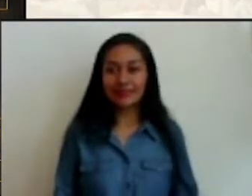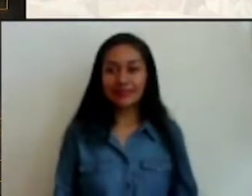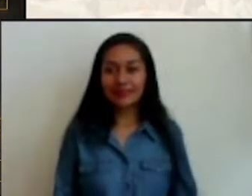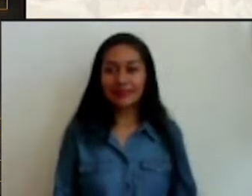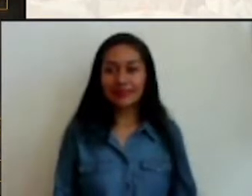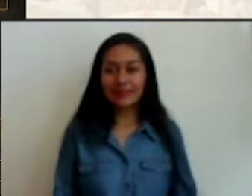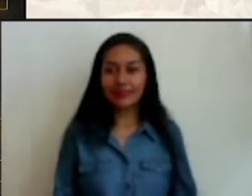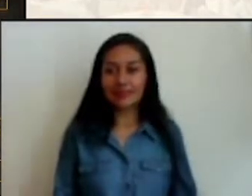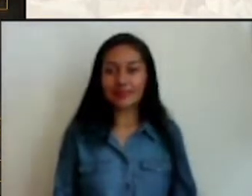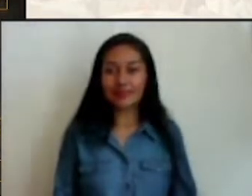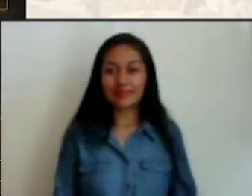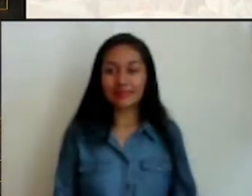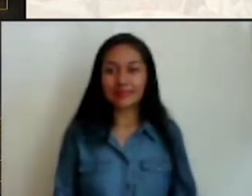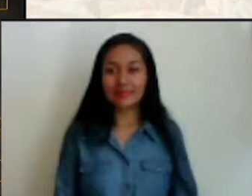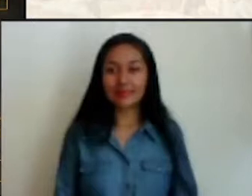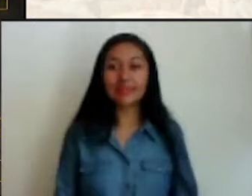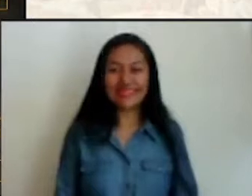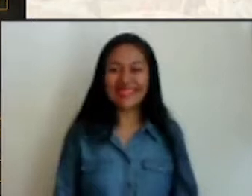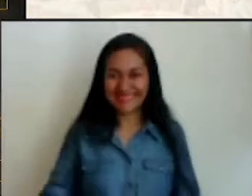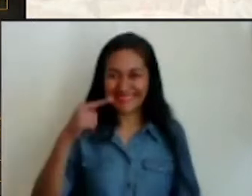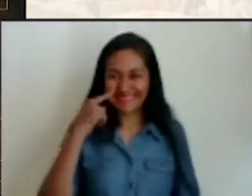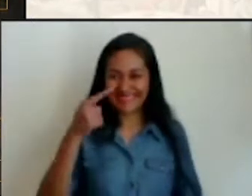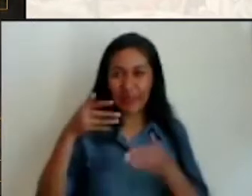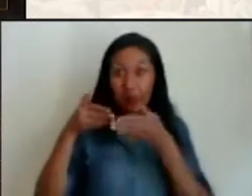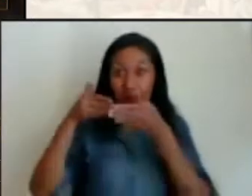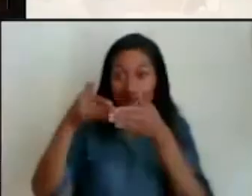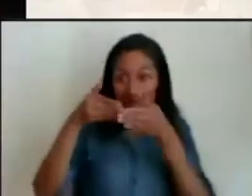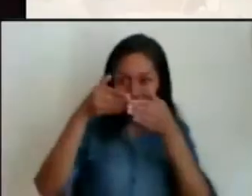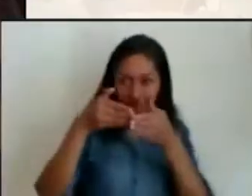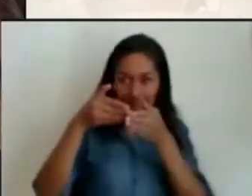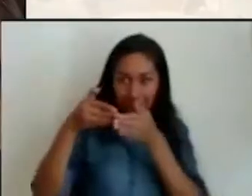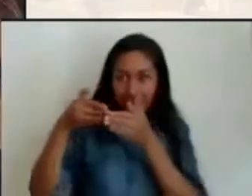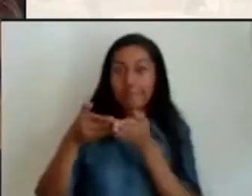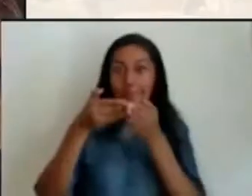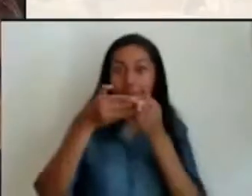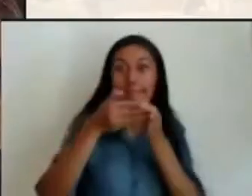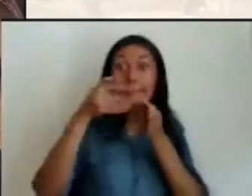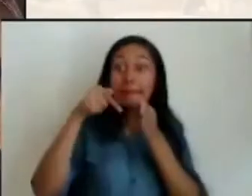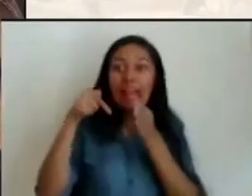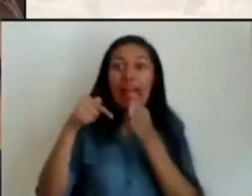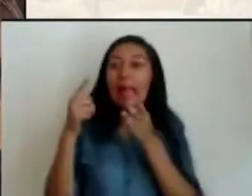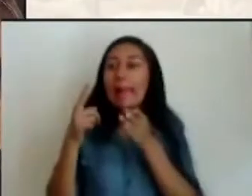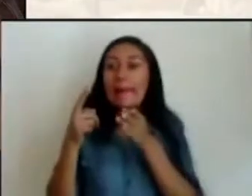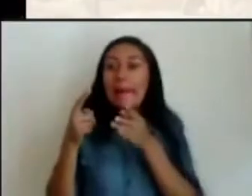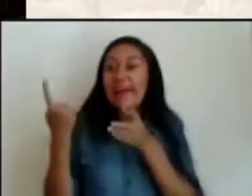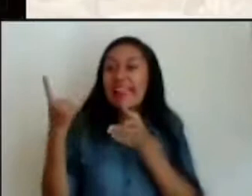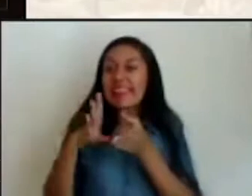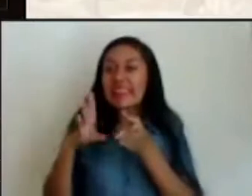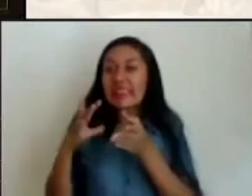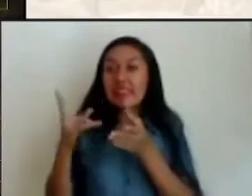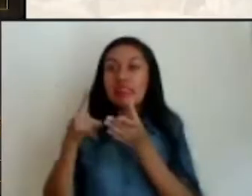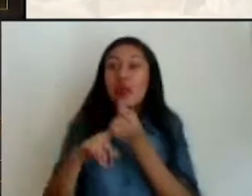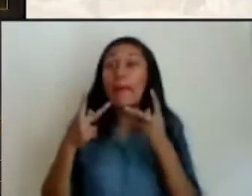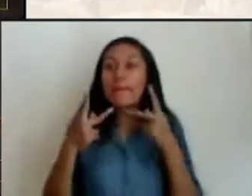Esta vez, la nave que trajo a los primeros enfermos es una tantarela,